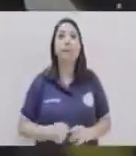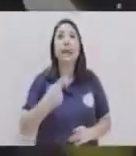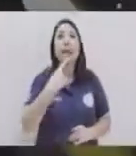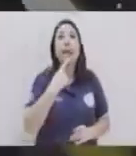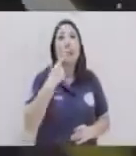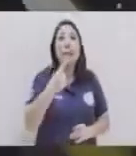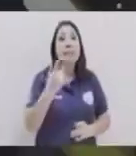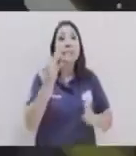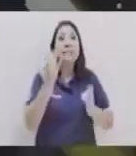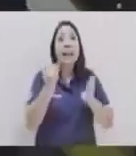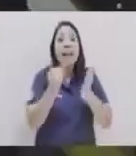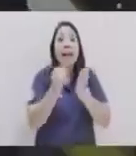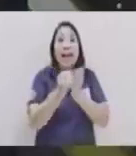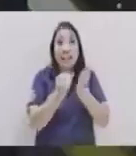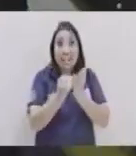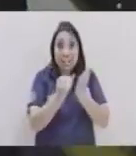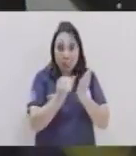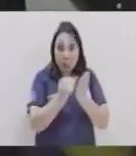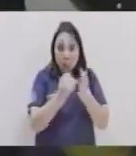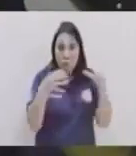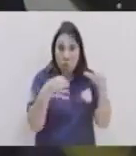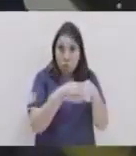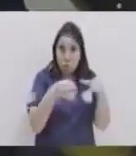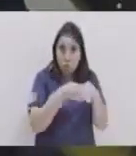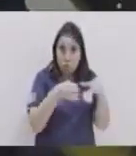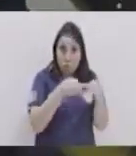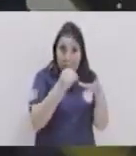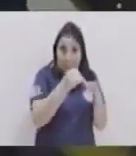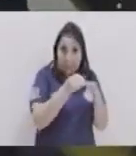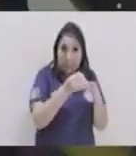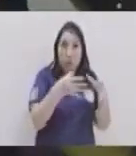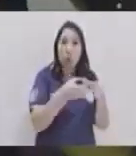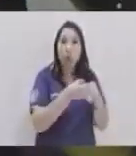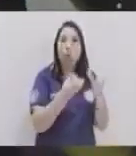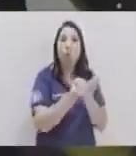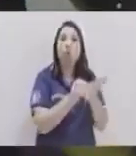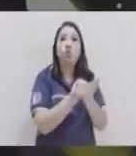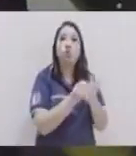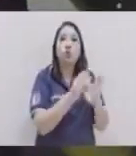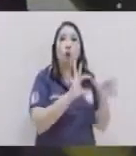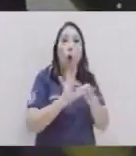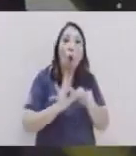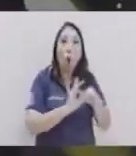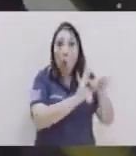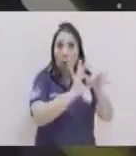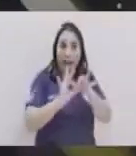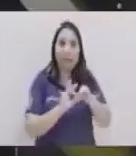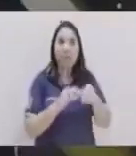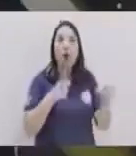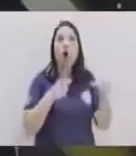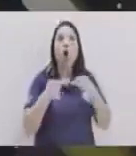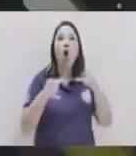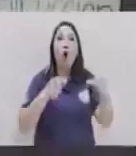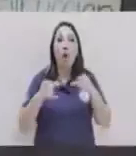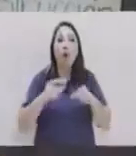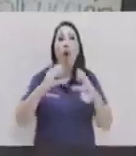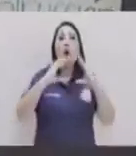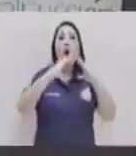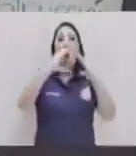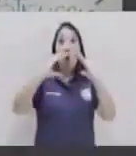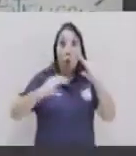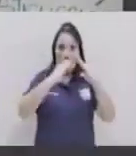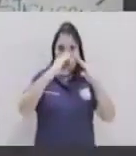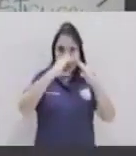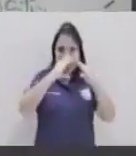la institución encargada de coordinar todo este escenario es